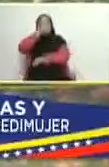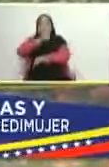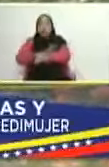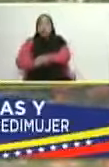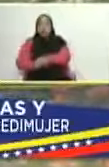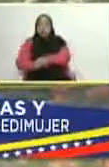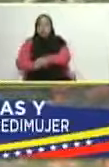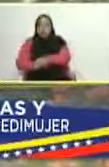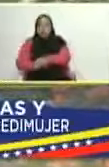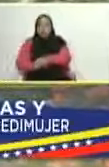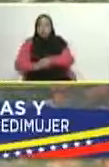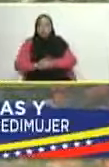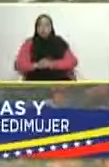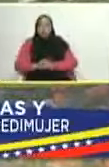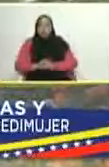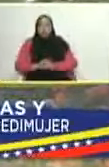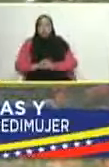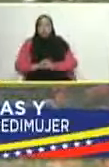estamos